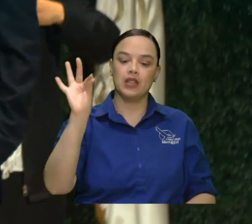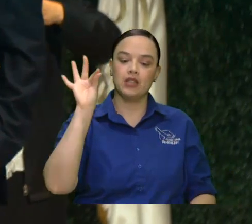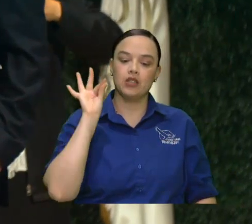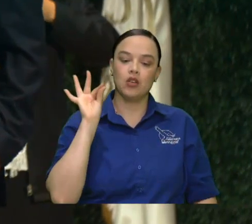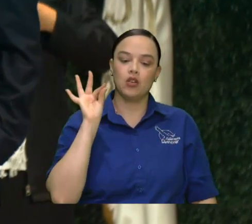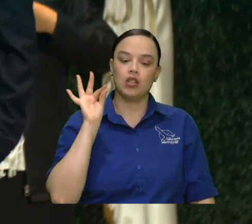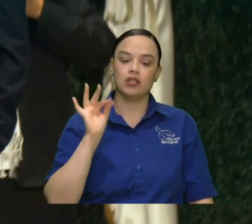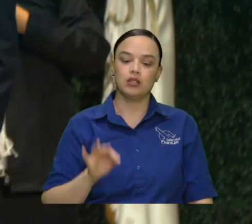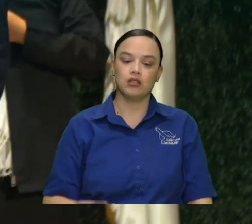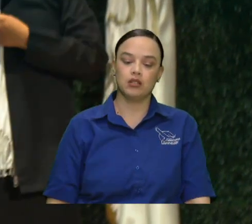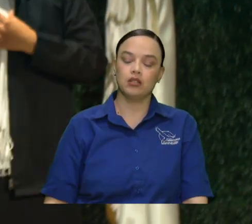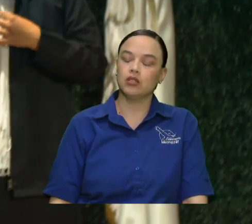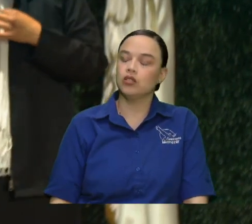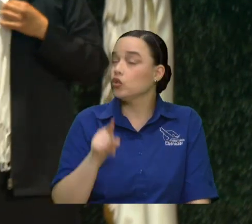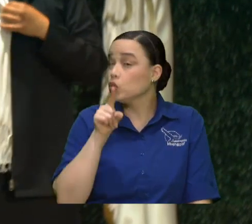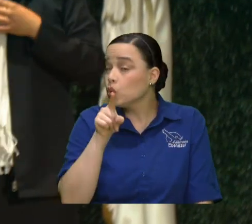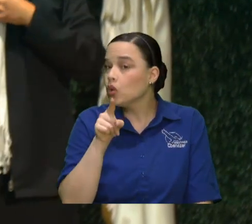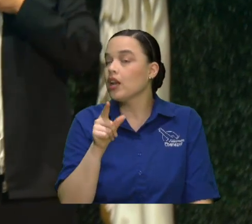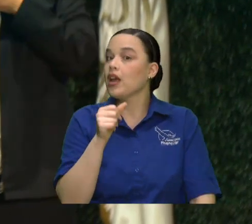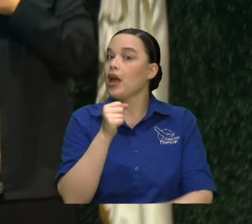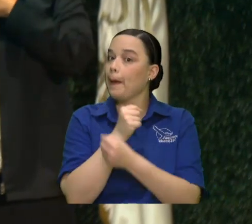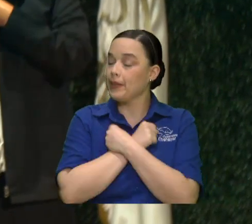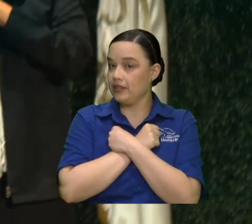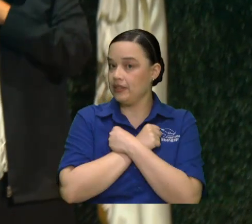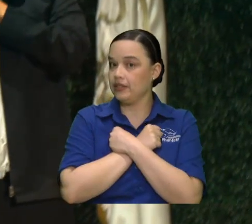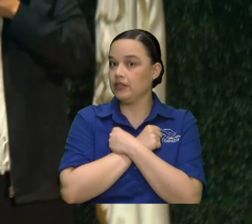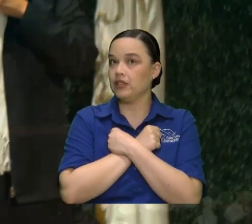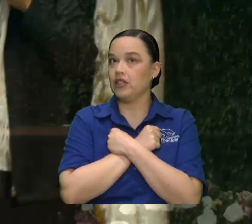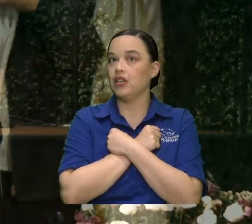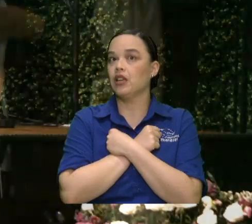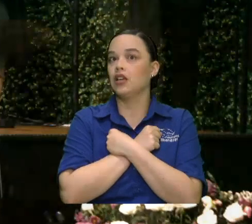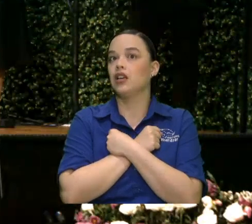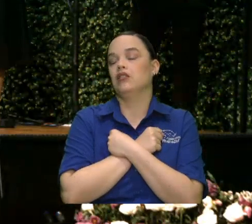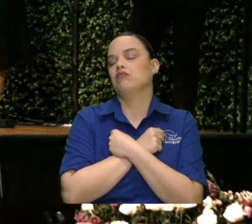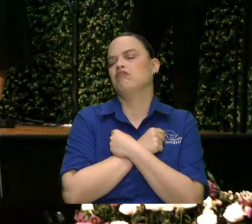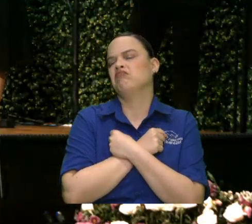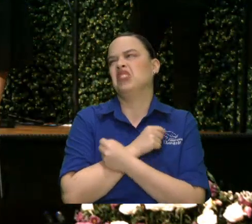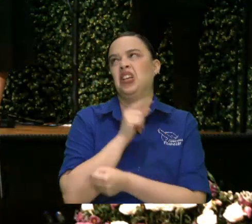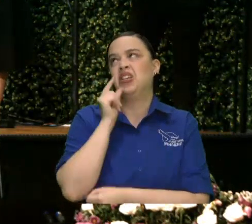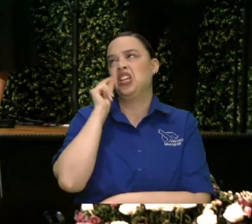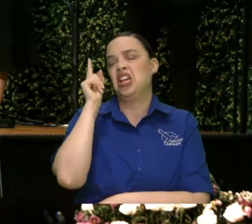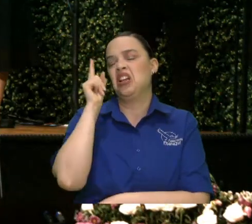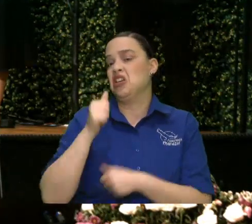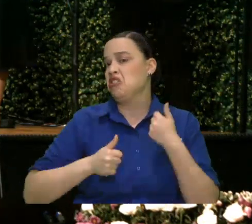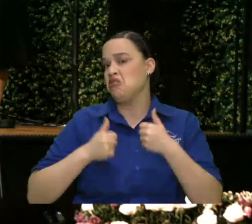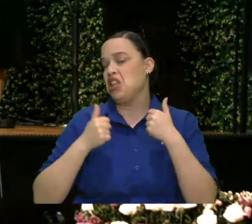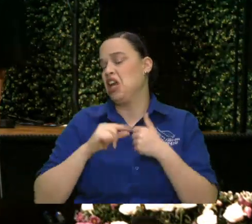señor tú le amas y él no tiene duda que tú lo amas